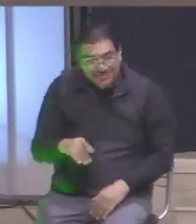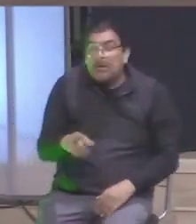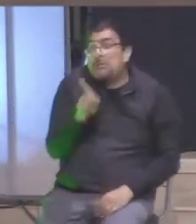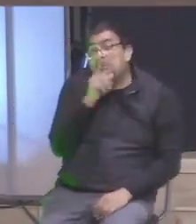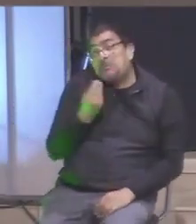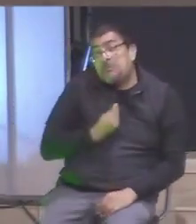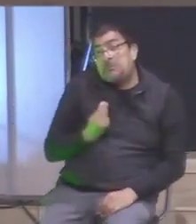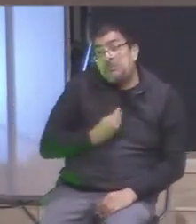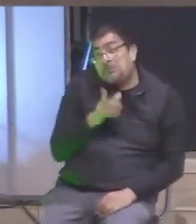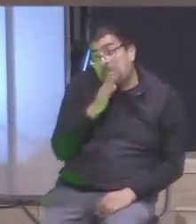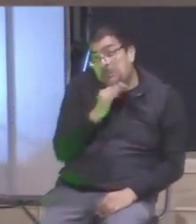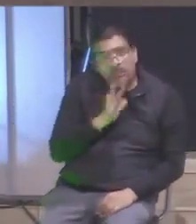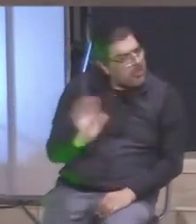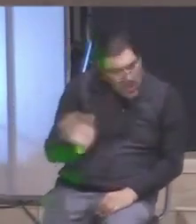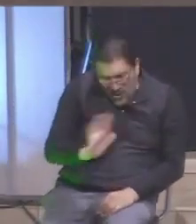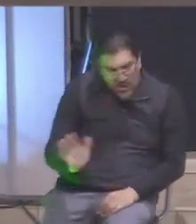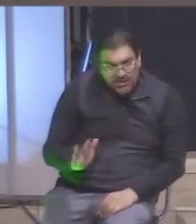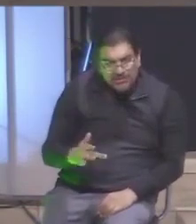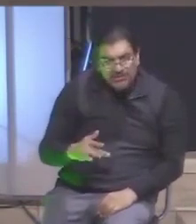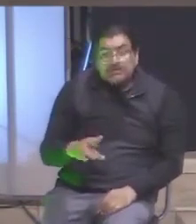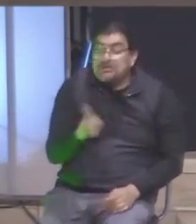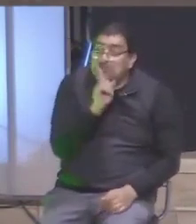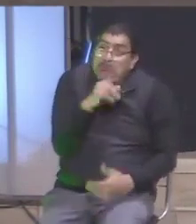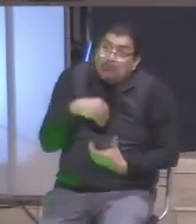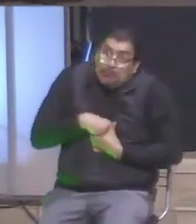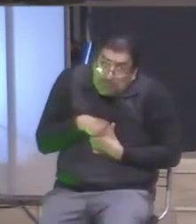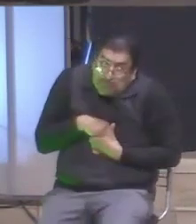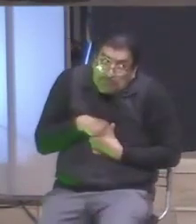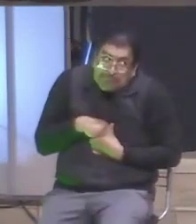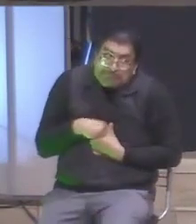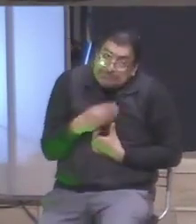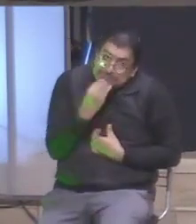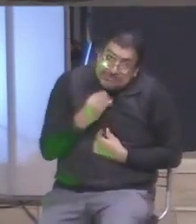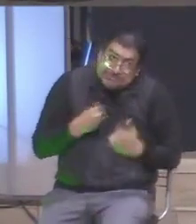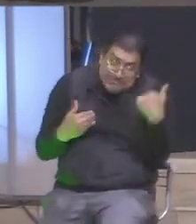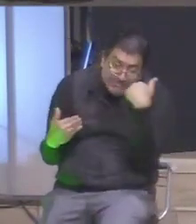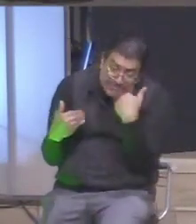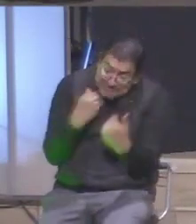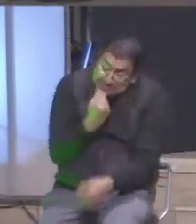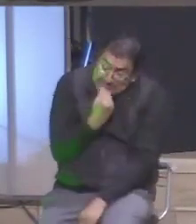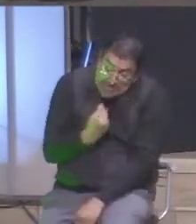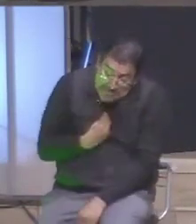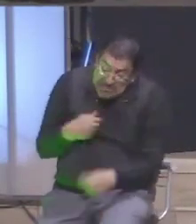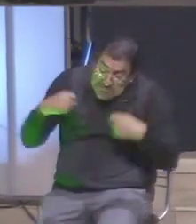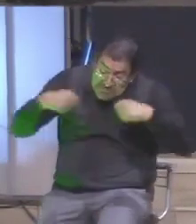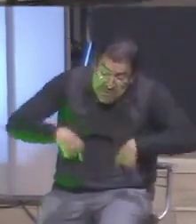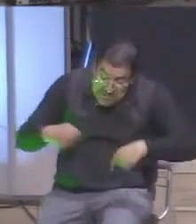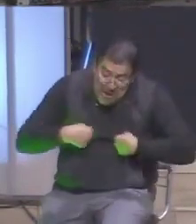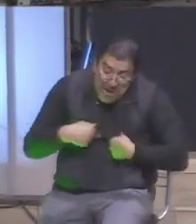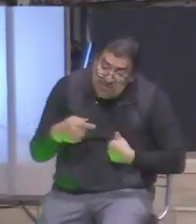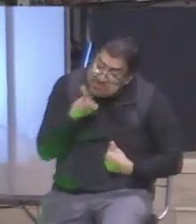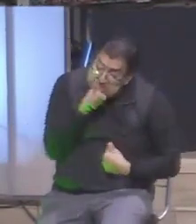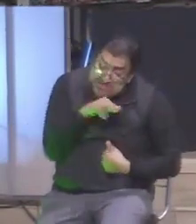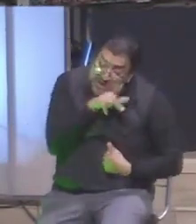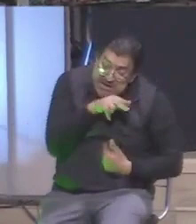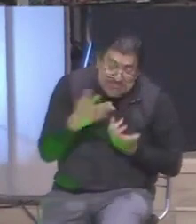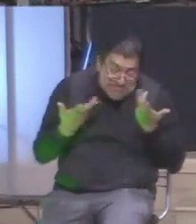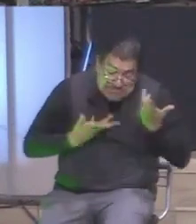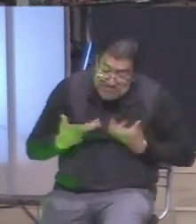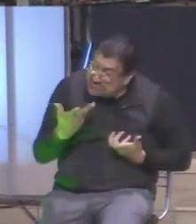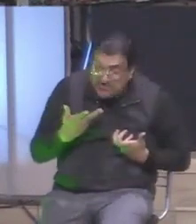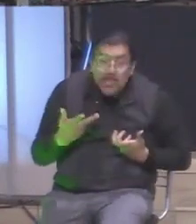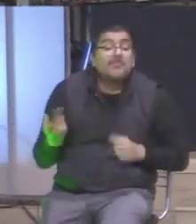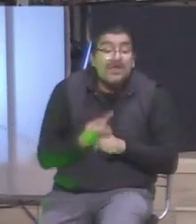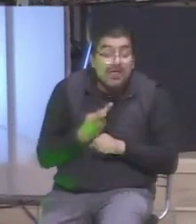única forma en que dejes de sentirte estrecho incómodo en ese lodo en ese lago de desesperación Es que te